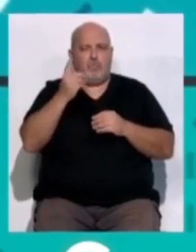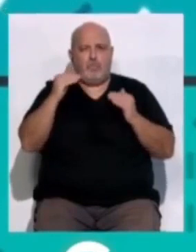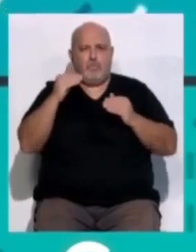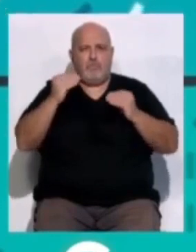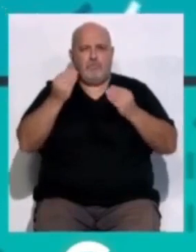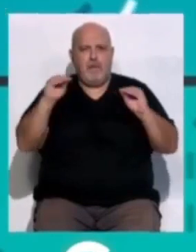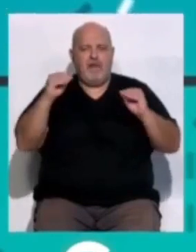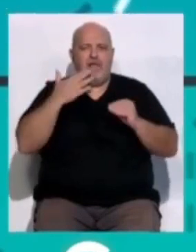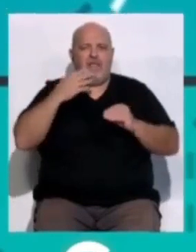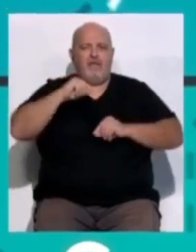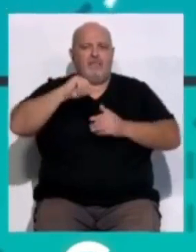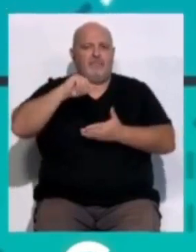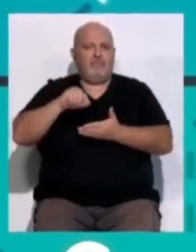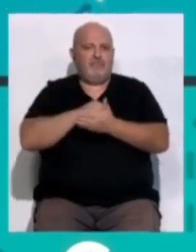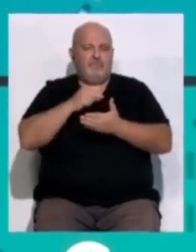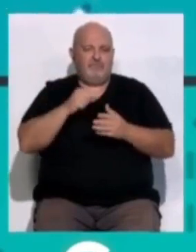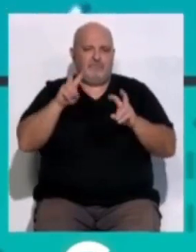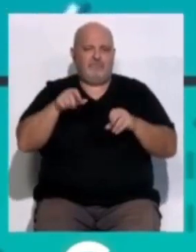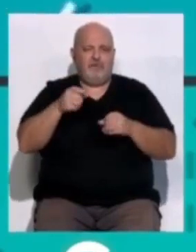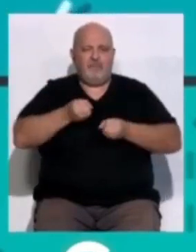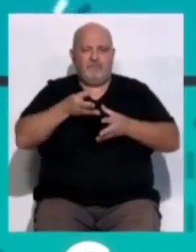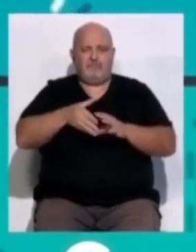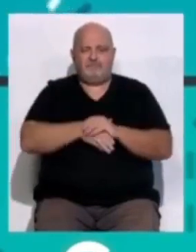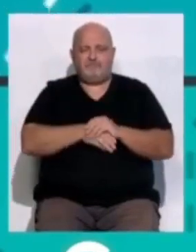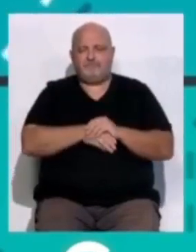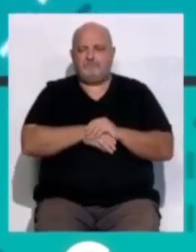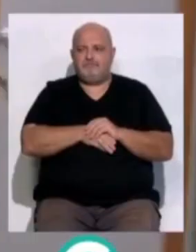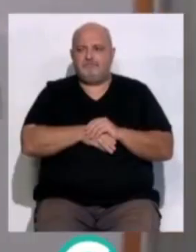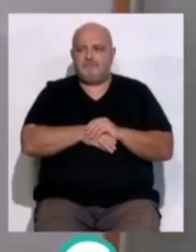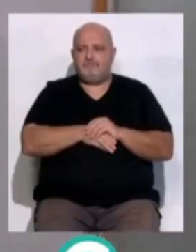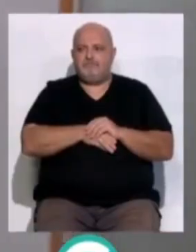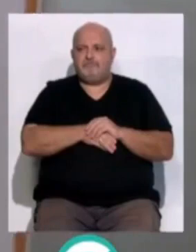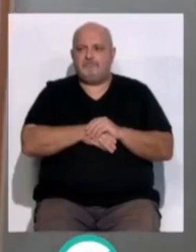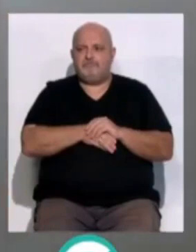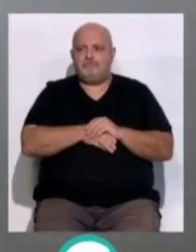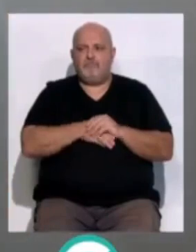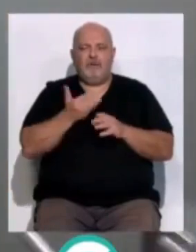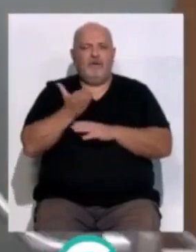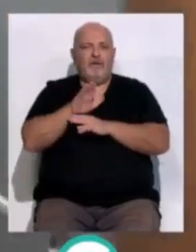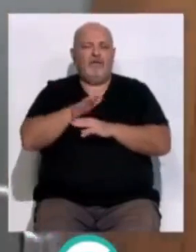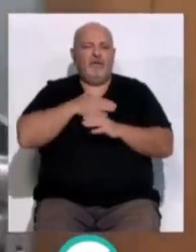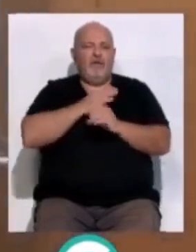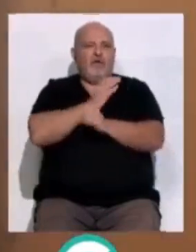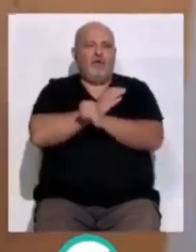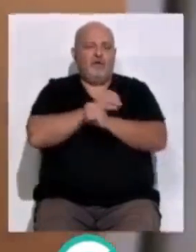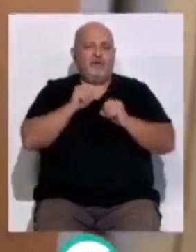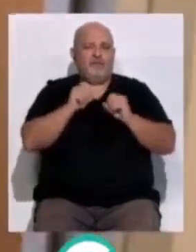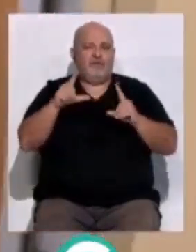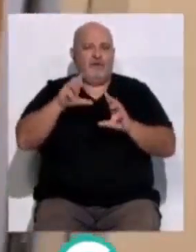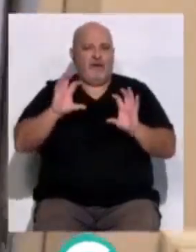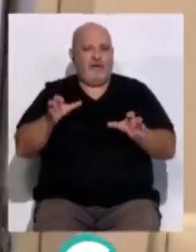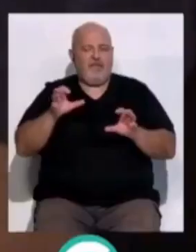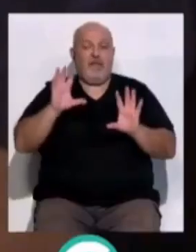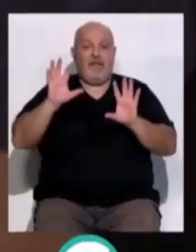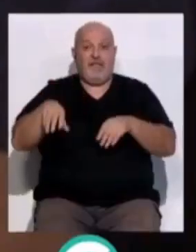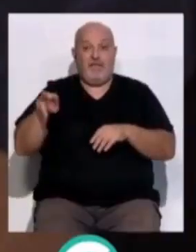más tras la renovación del convenio. Se lo contamos. Los representantes de Onda Cádiz Radio Televisión y del